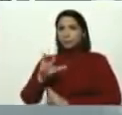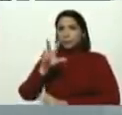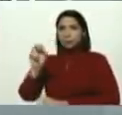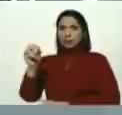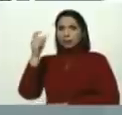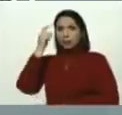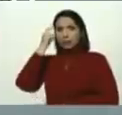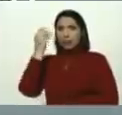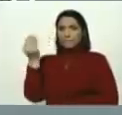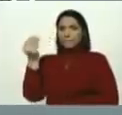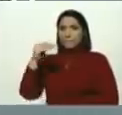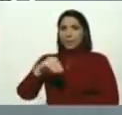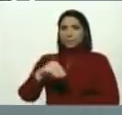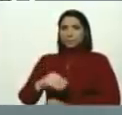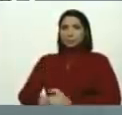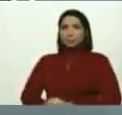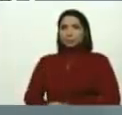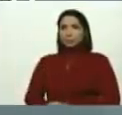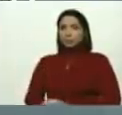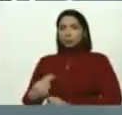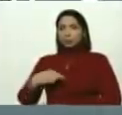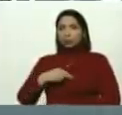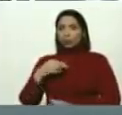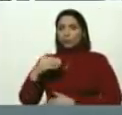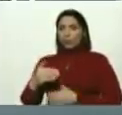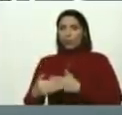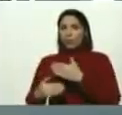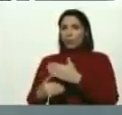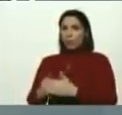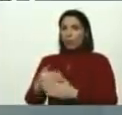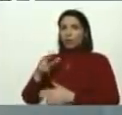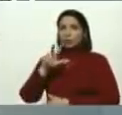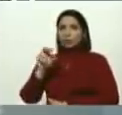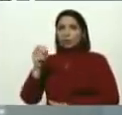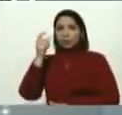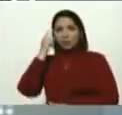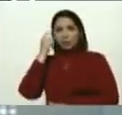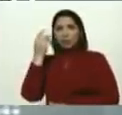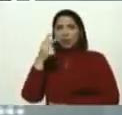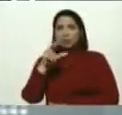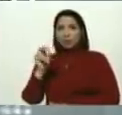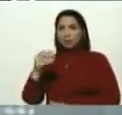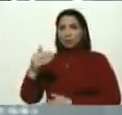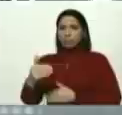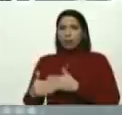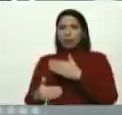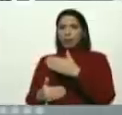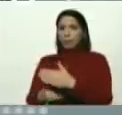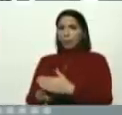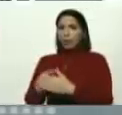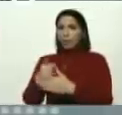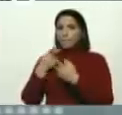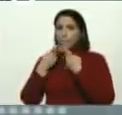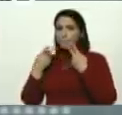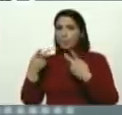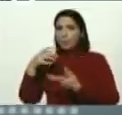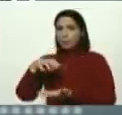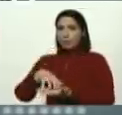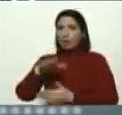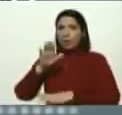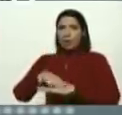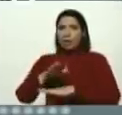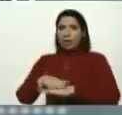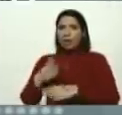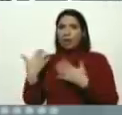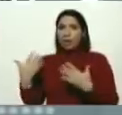30 días más, ¿verdad? Así vamos a ir de 30 días en 30 días. Y ese decreto del estado de alarma